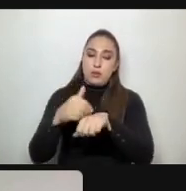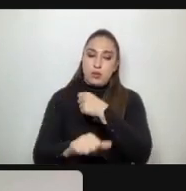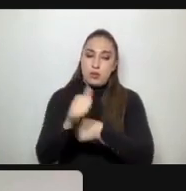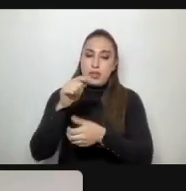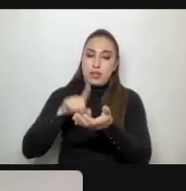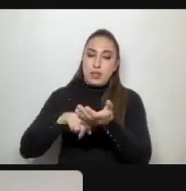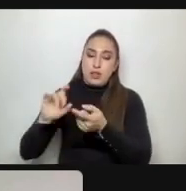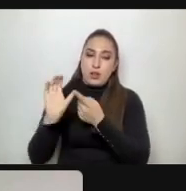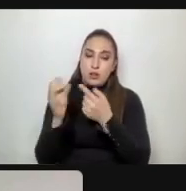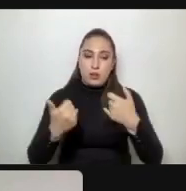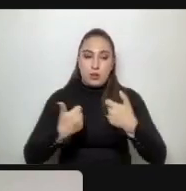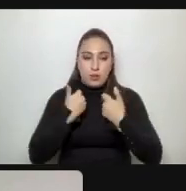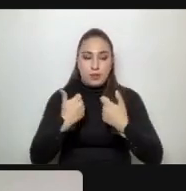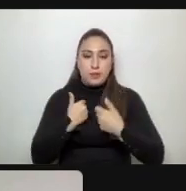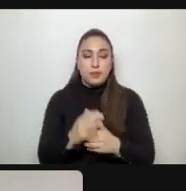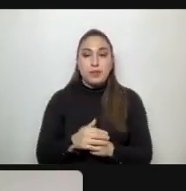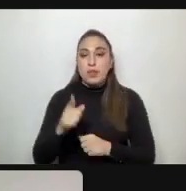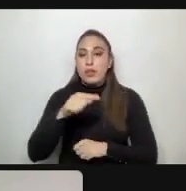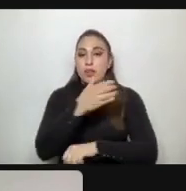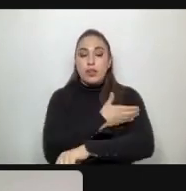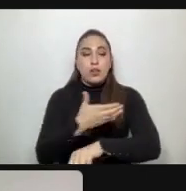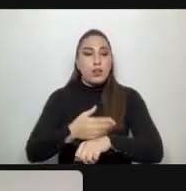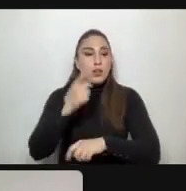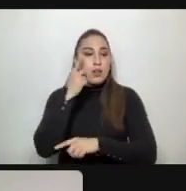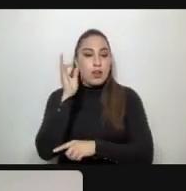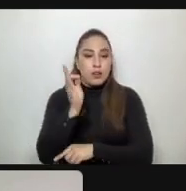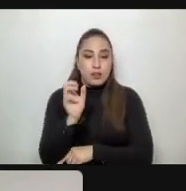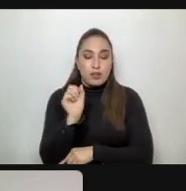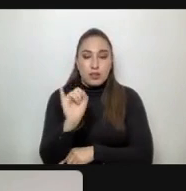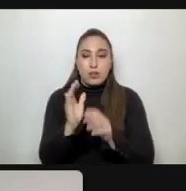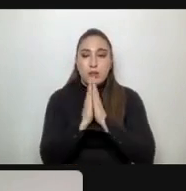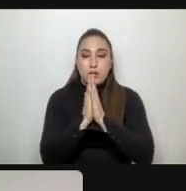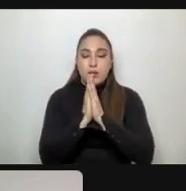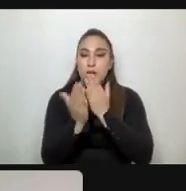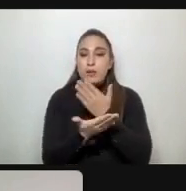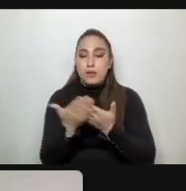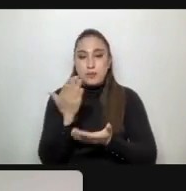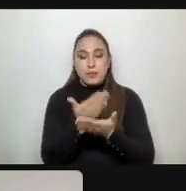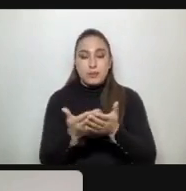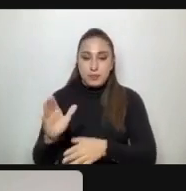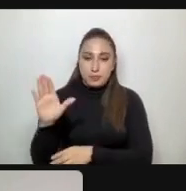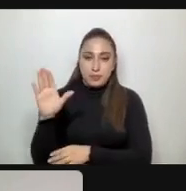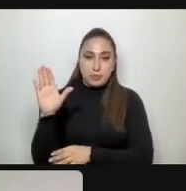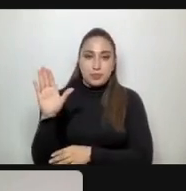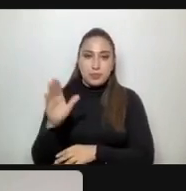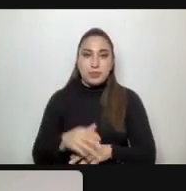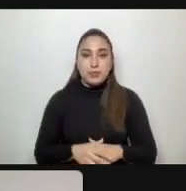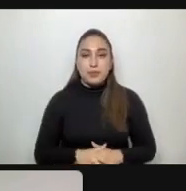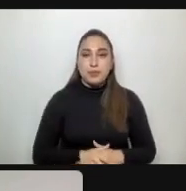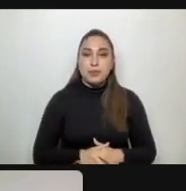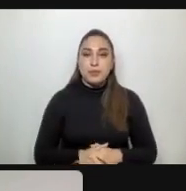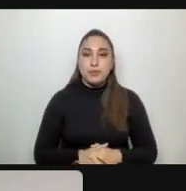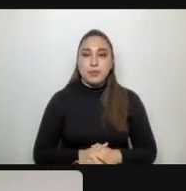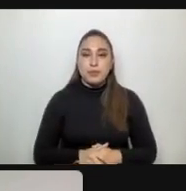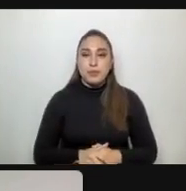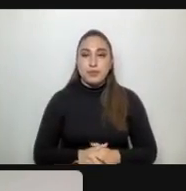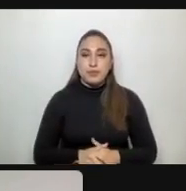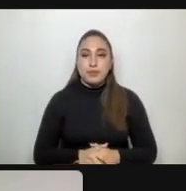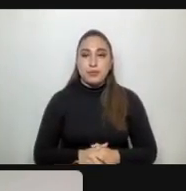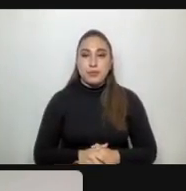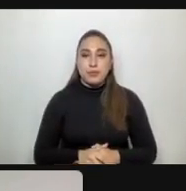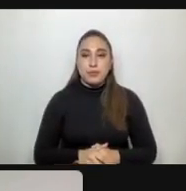Juventud. Las diputadas y diputados que estén por la afirmativa, sírvanse manifestarlo levantando la mano, por favor.